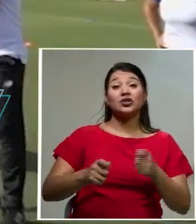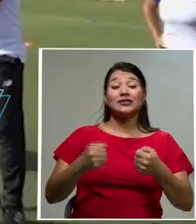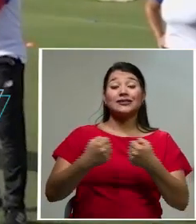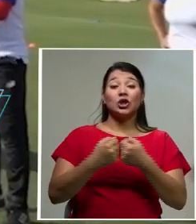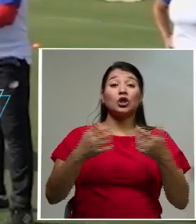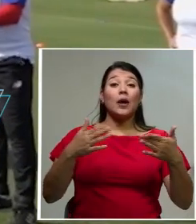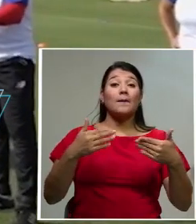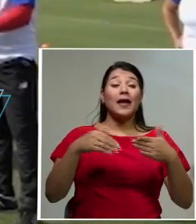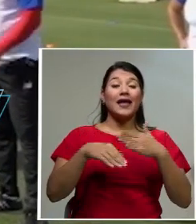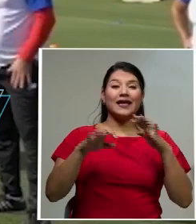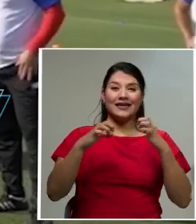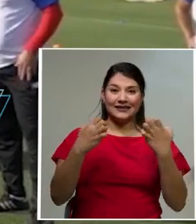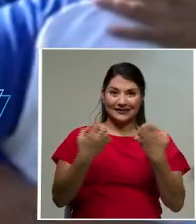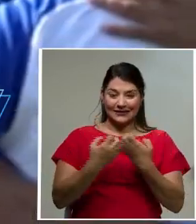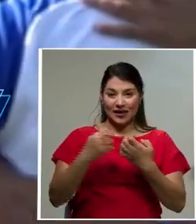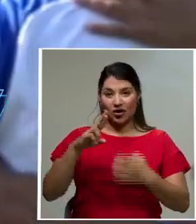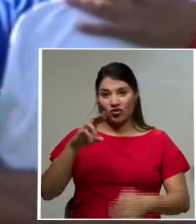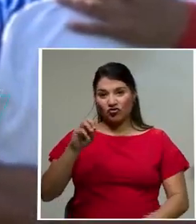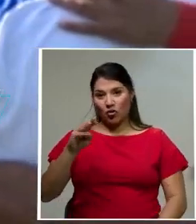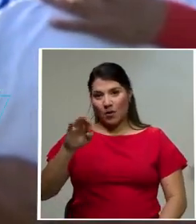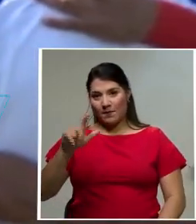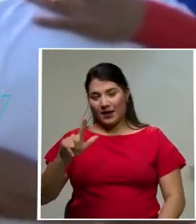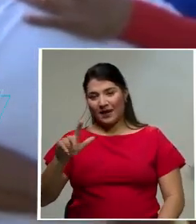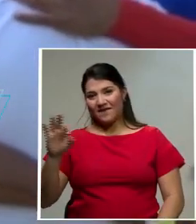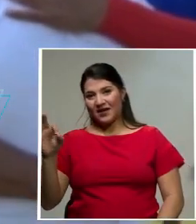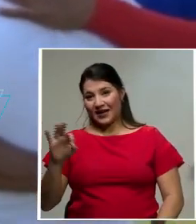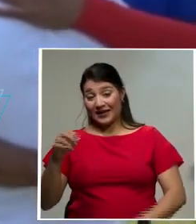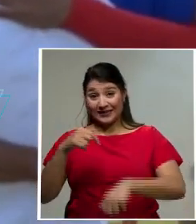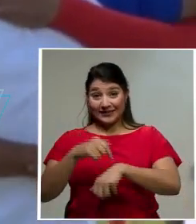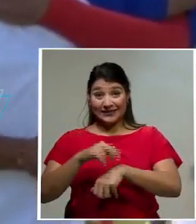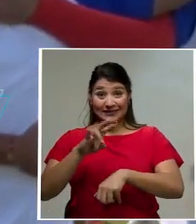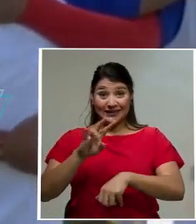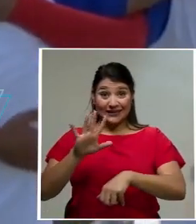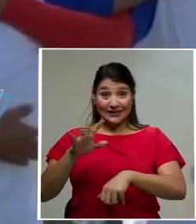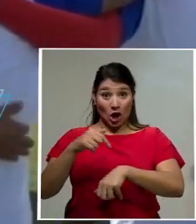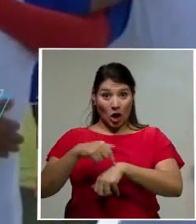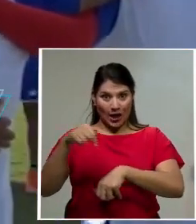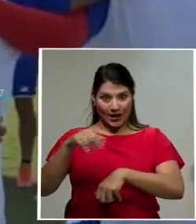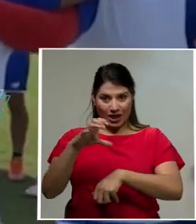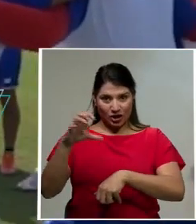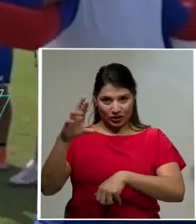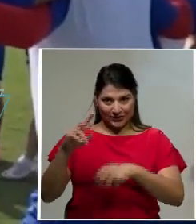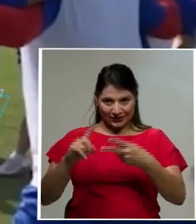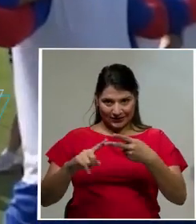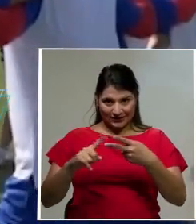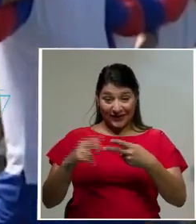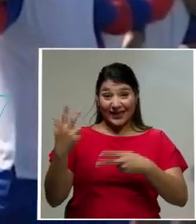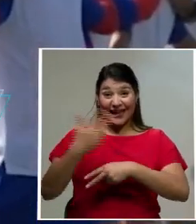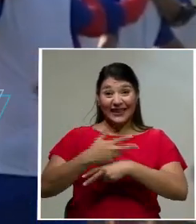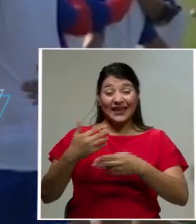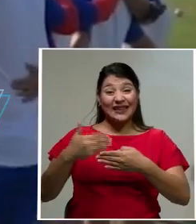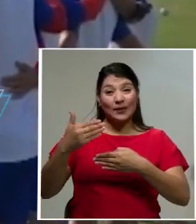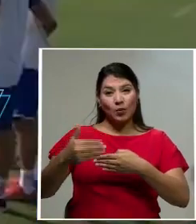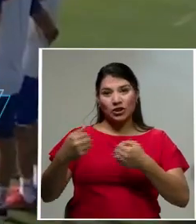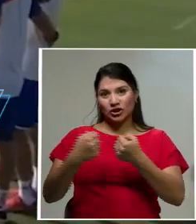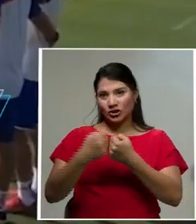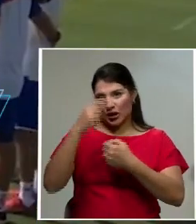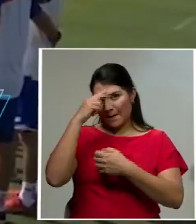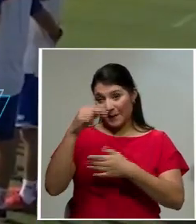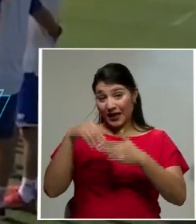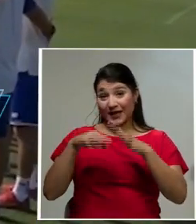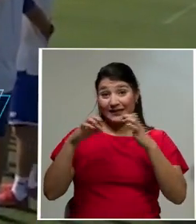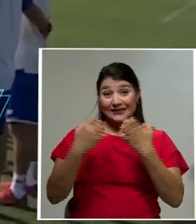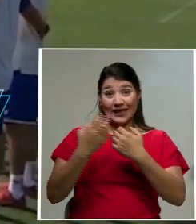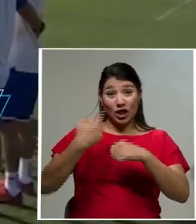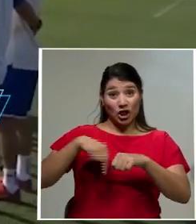estadio Rommel Fernández a las 7:05 hora costarricense. 3 días después, la tricolor recibirá a México en el Estadio Nacional a